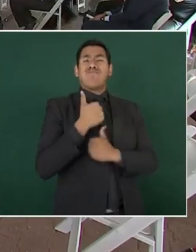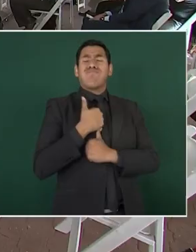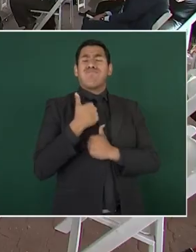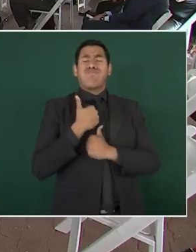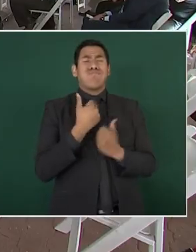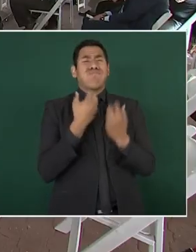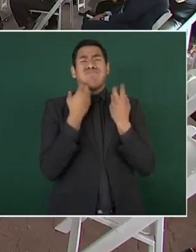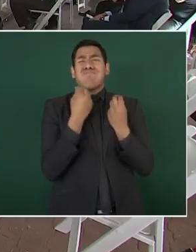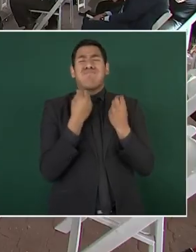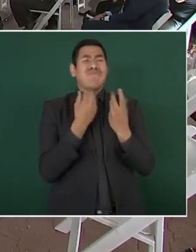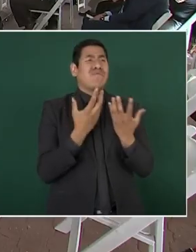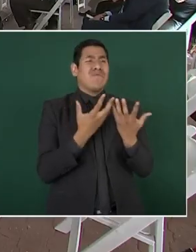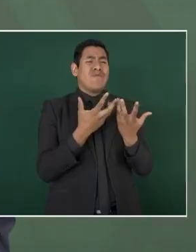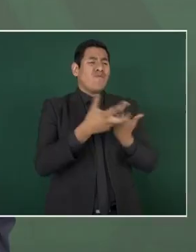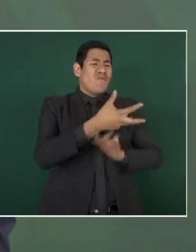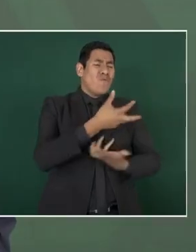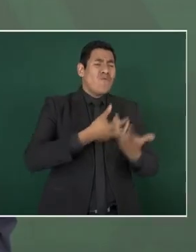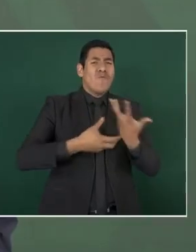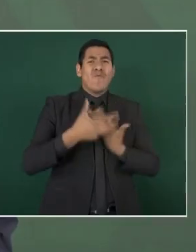Colegio Militar.